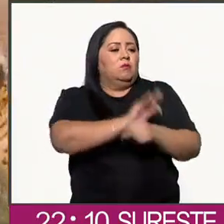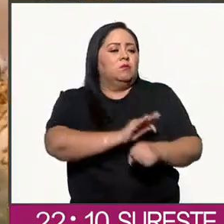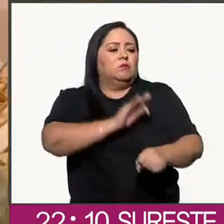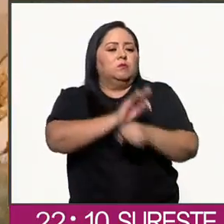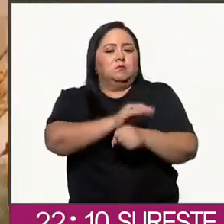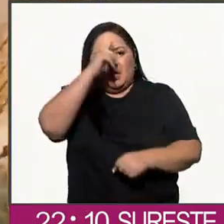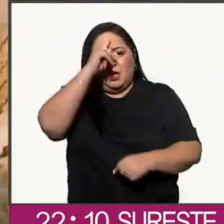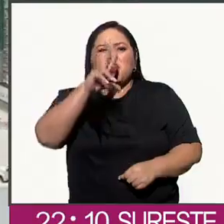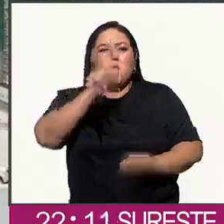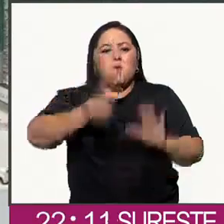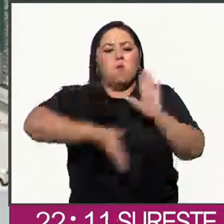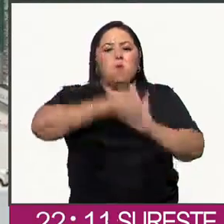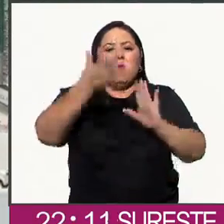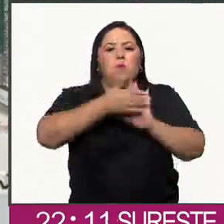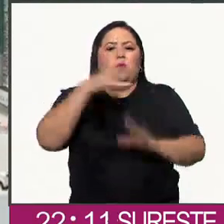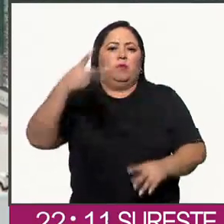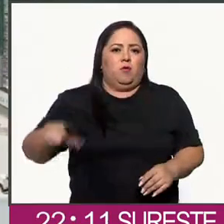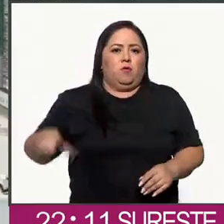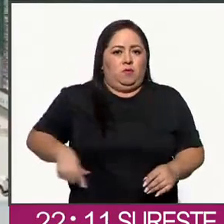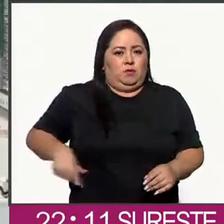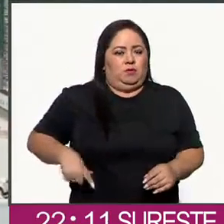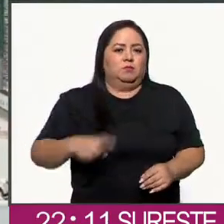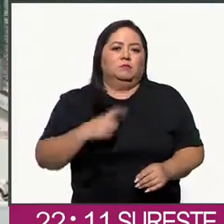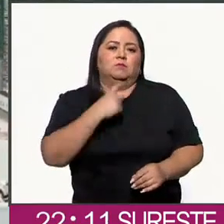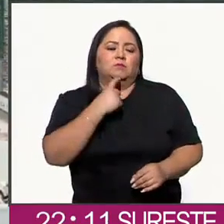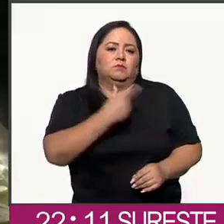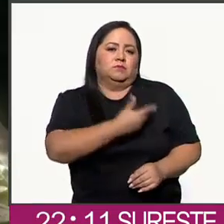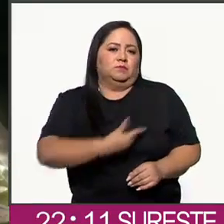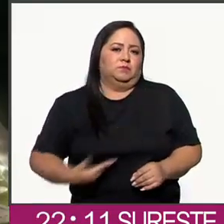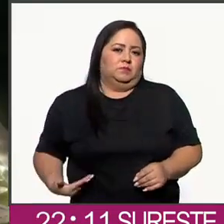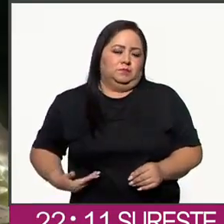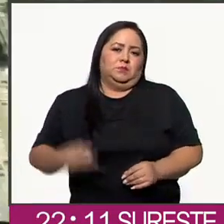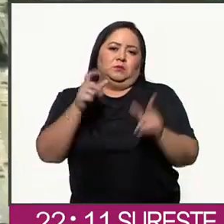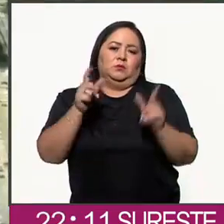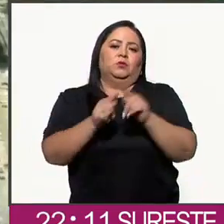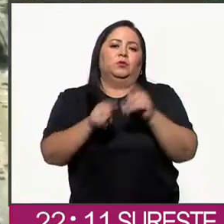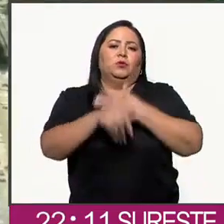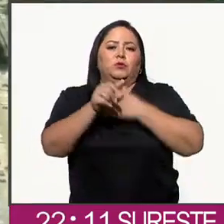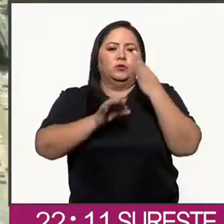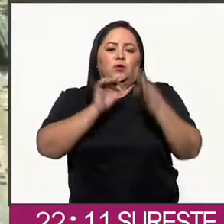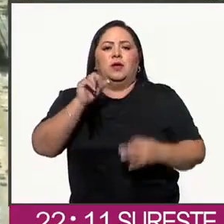obras estratégicas del gobierno de López Obrador. 11 Noticias, Armando Gama.